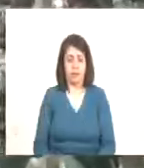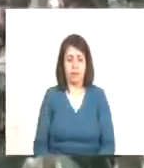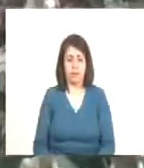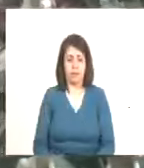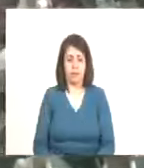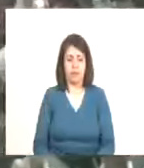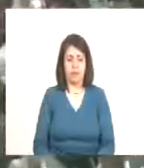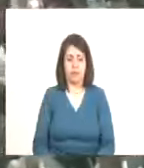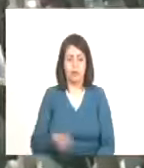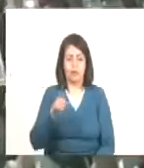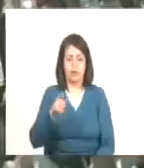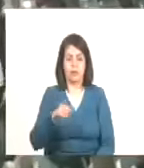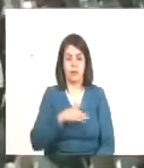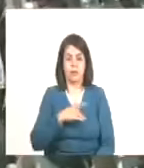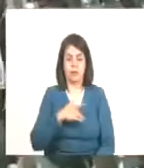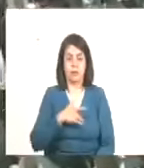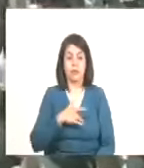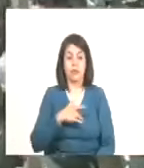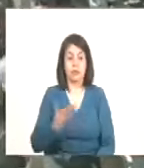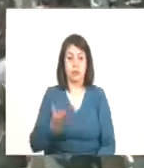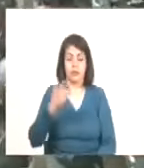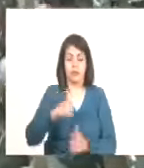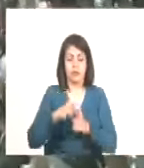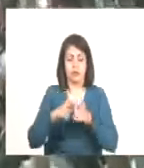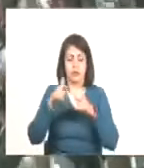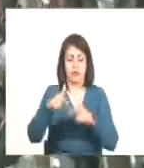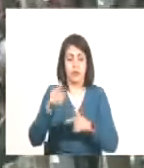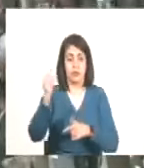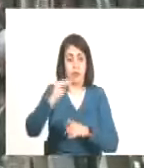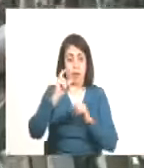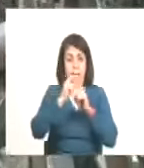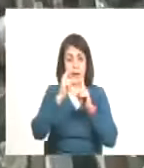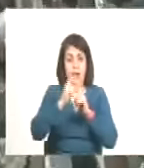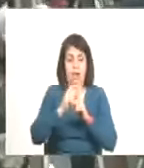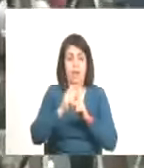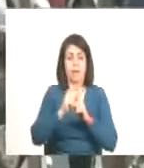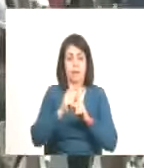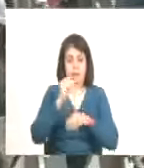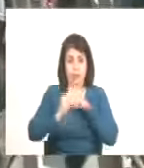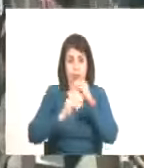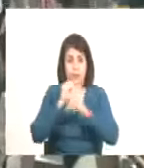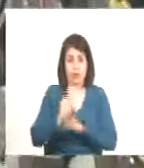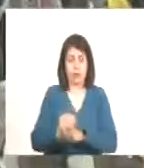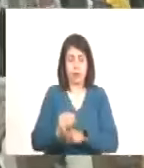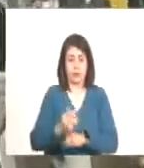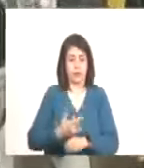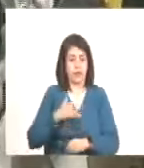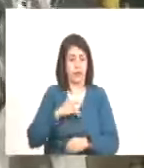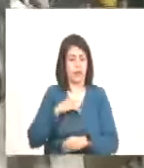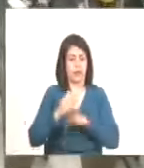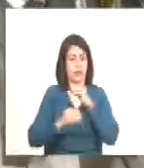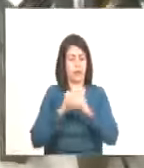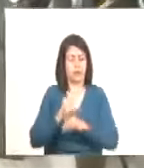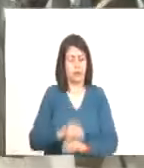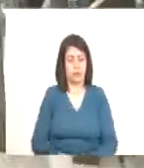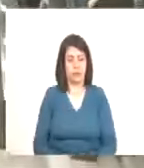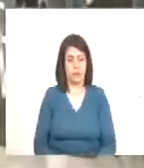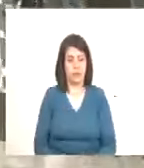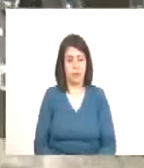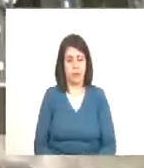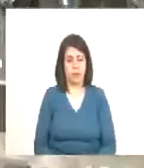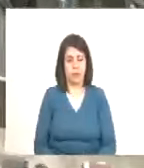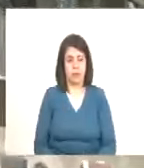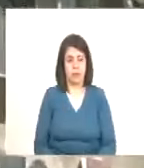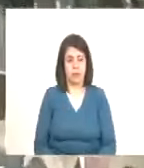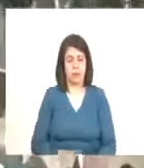que eso sigue siendo tan extraordinario, es uno donde las palabras y los hechos muy rara la vez que se encuentran. Y